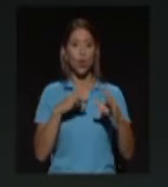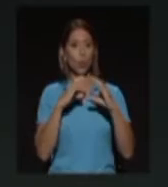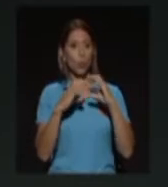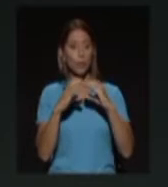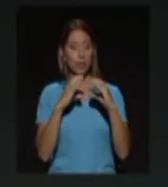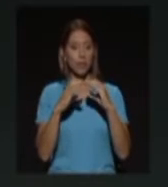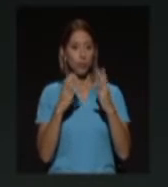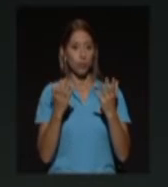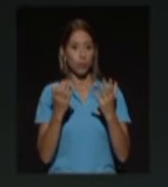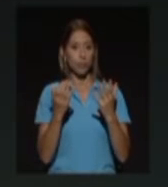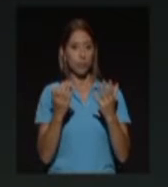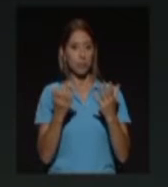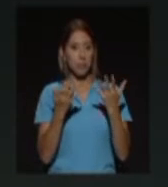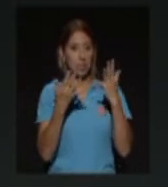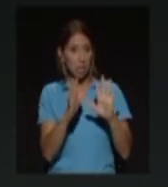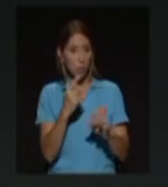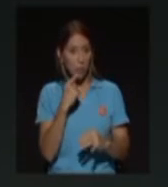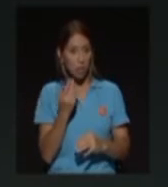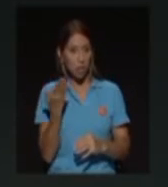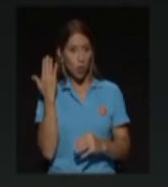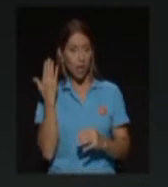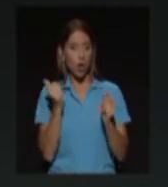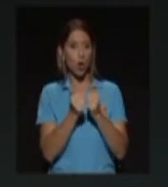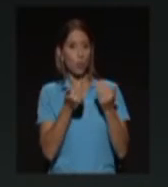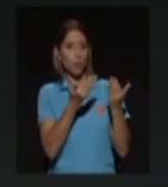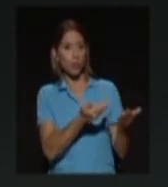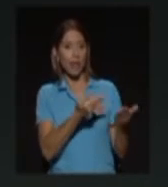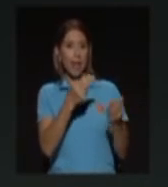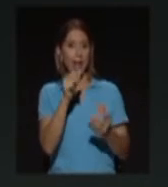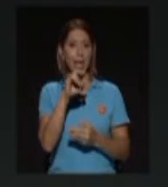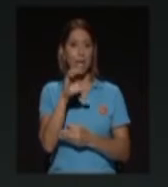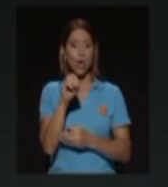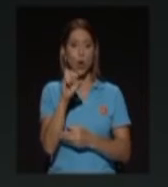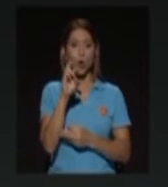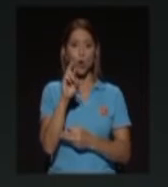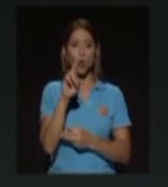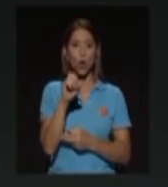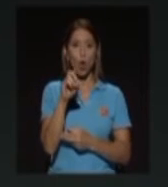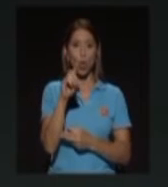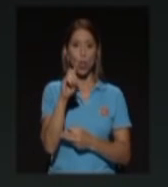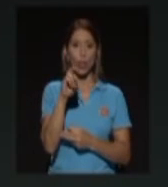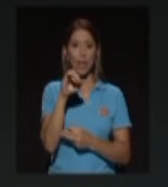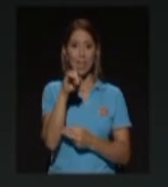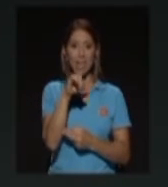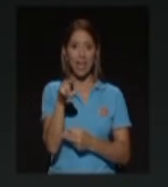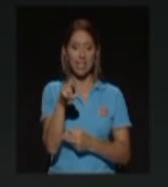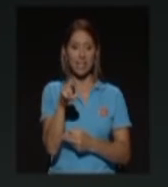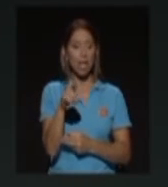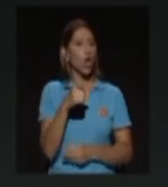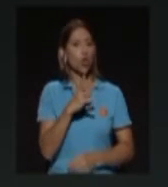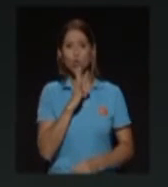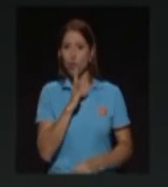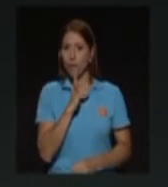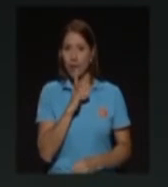conversando, y ya lo habíamos dicho, con don Enio Rodríguez, y no hablaremos de ninguna